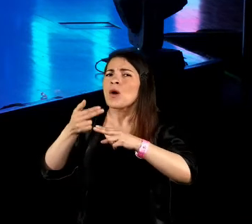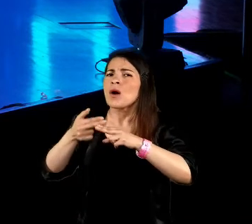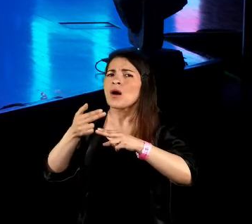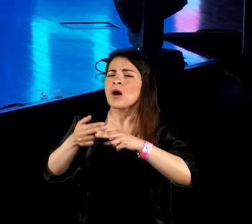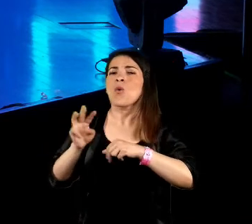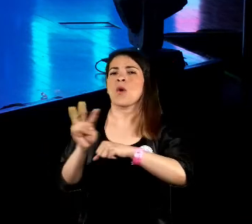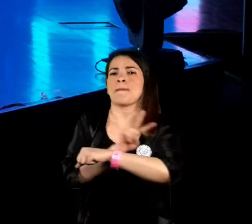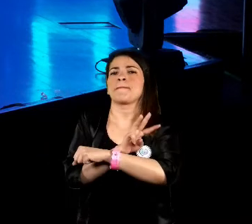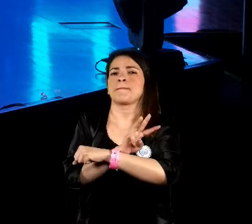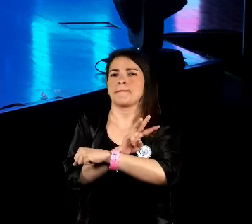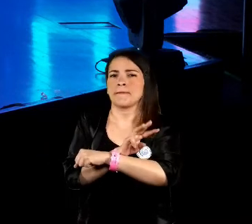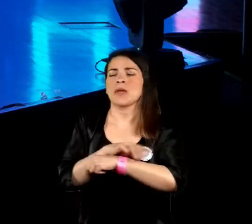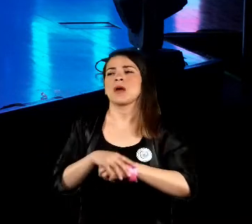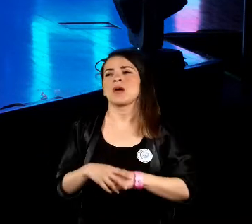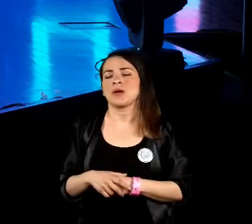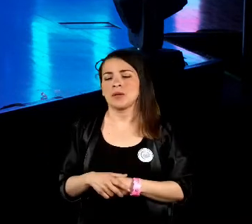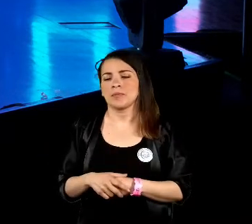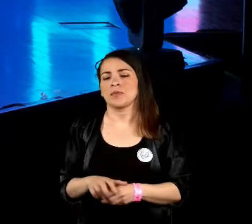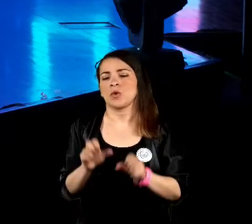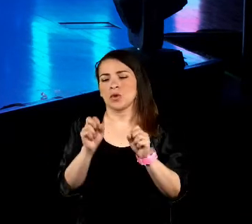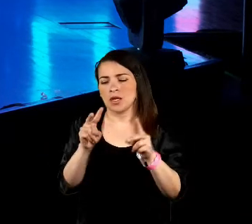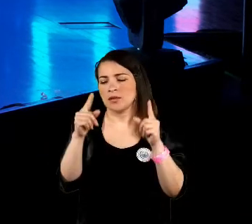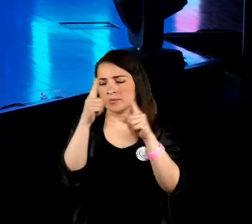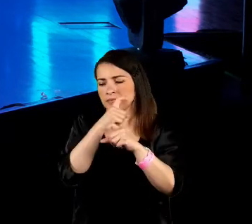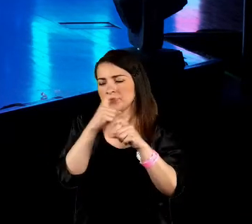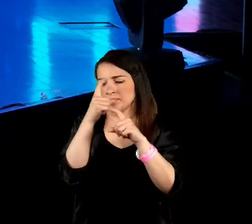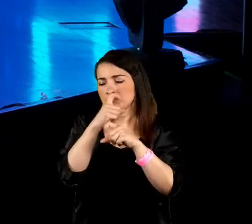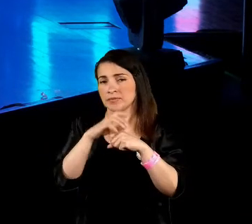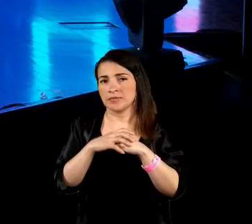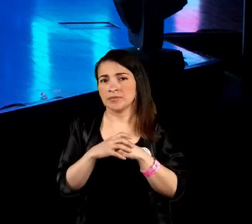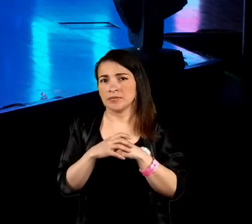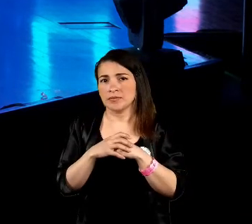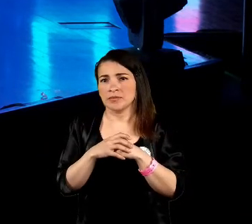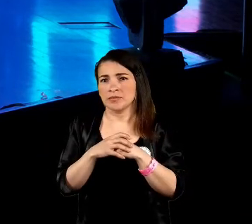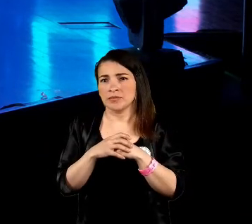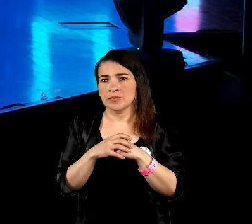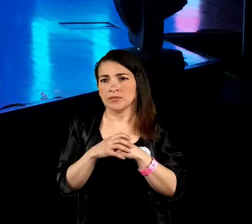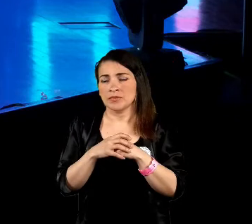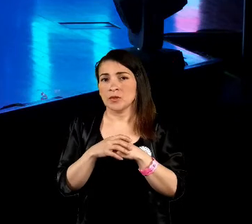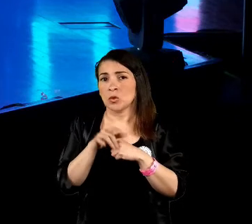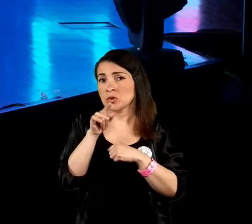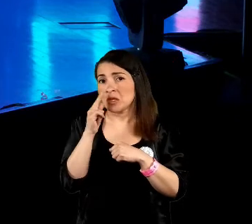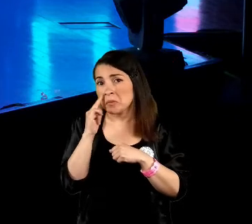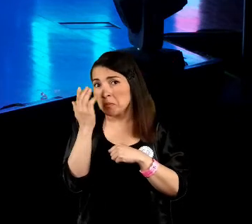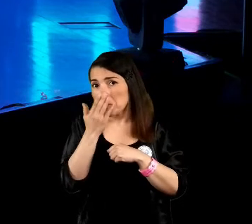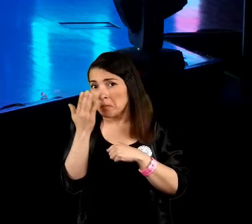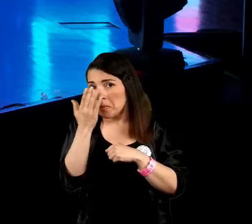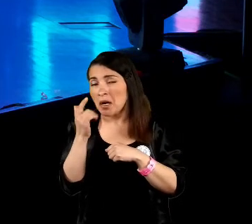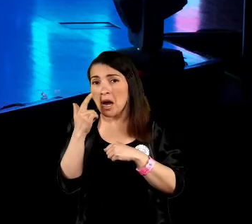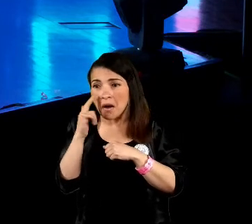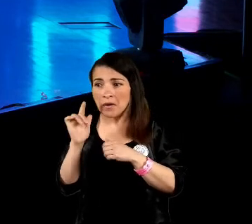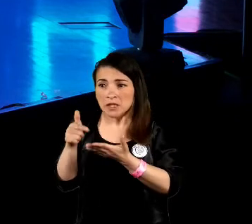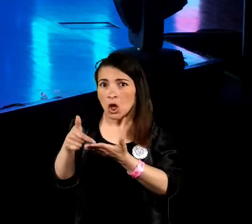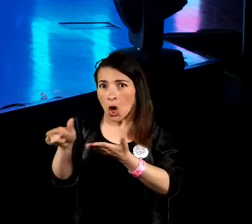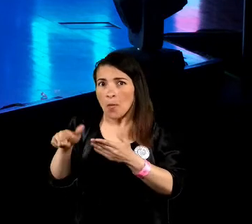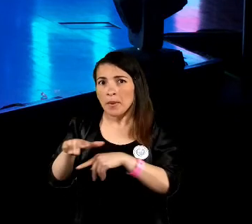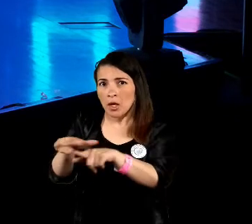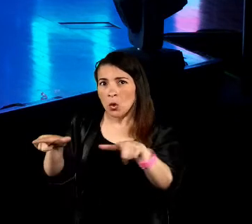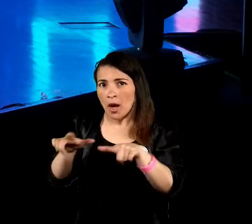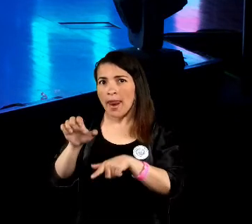web OK Y ustedes lo quieren o sea están tanteando para adquirirlo correcto